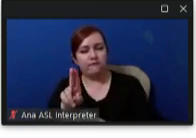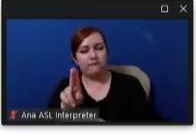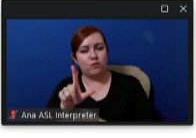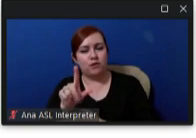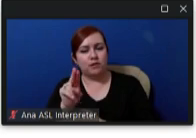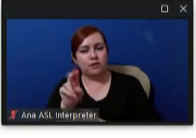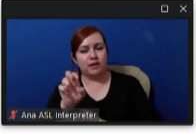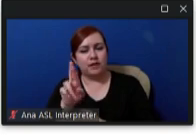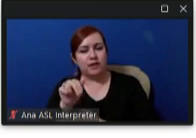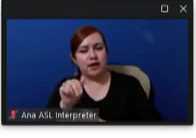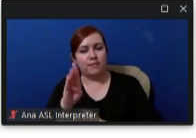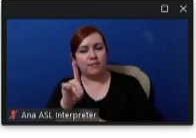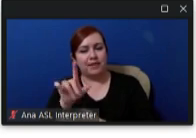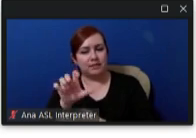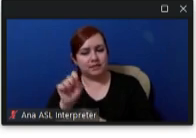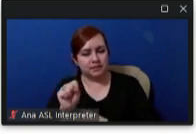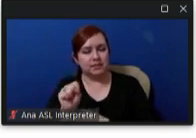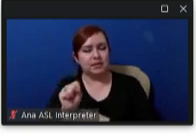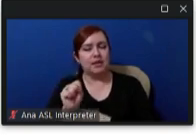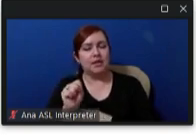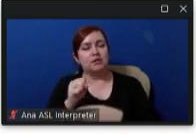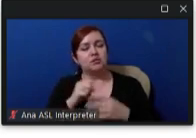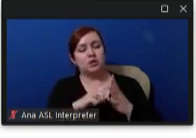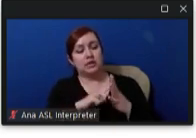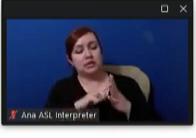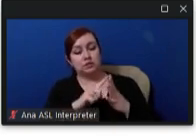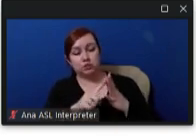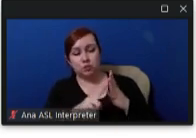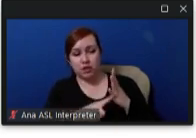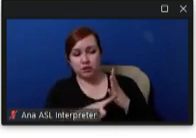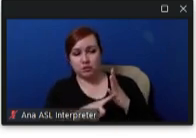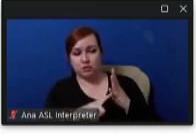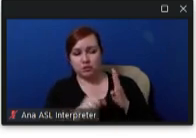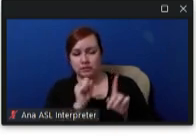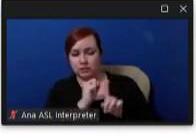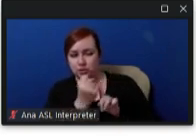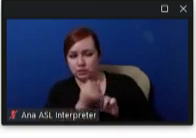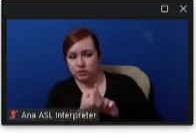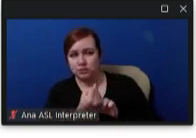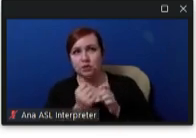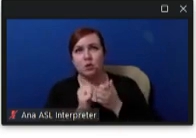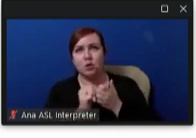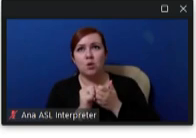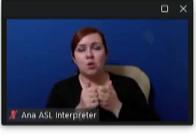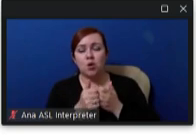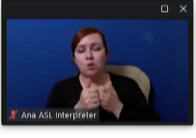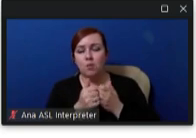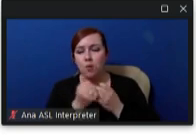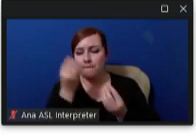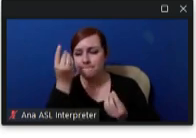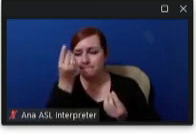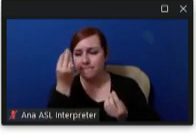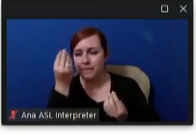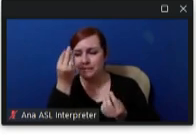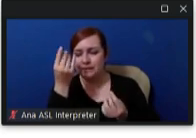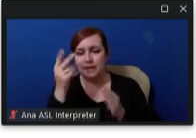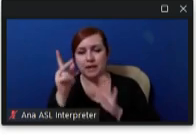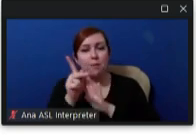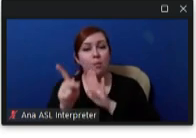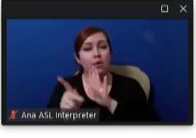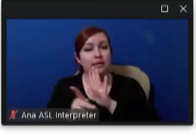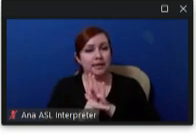Y luego, en estos cuatro ámbitos, ¿cómo pensar en políticas que tengan